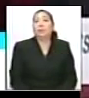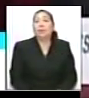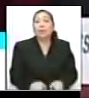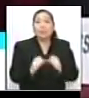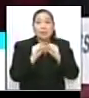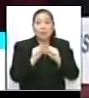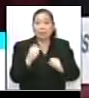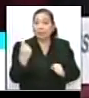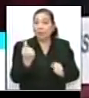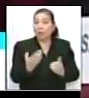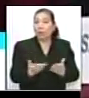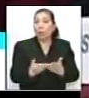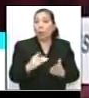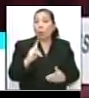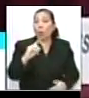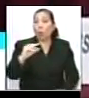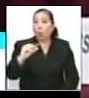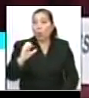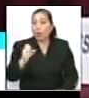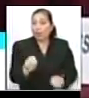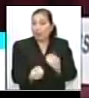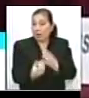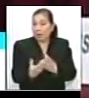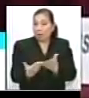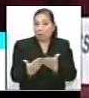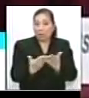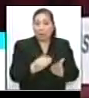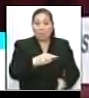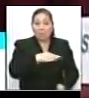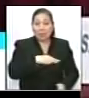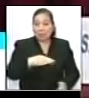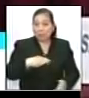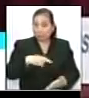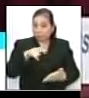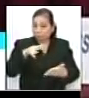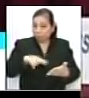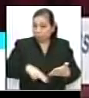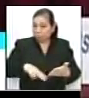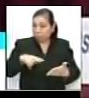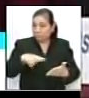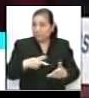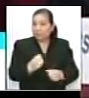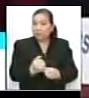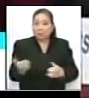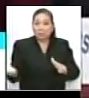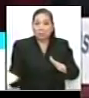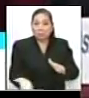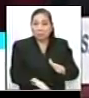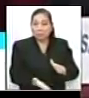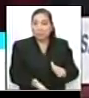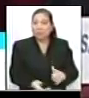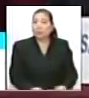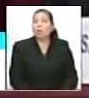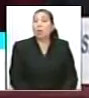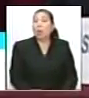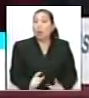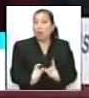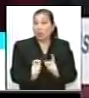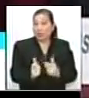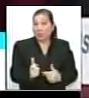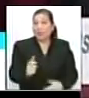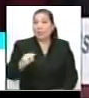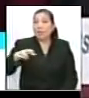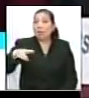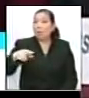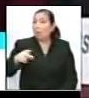Secretaría General de la UJEC de Arequipa afirma que verificadas las actas que obran en archivos, el señor Mamani Colquehuanca